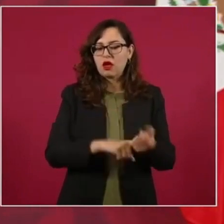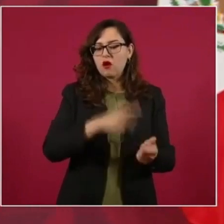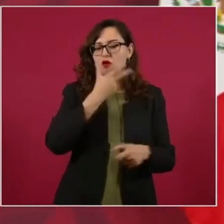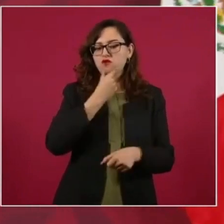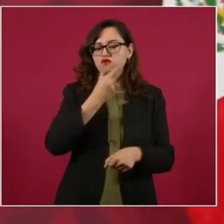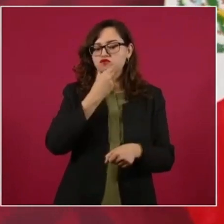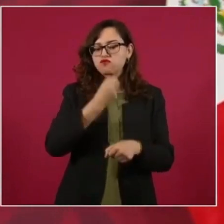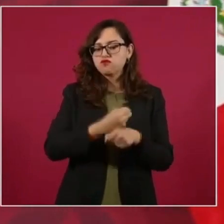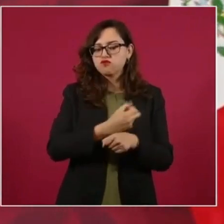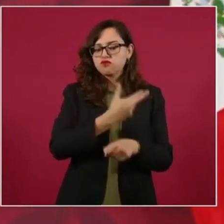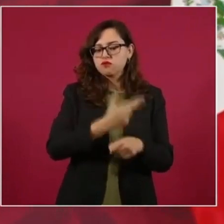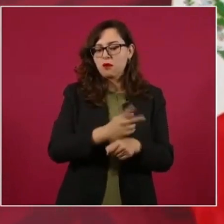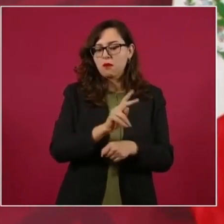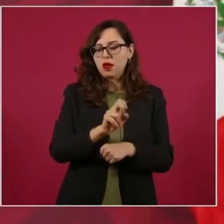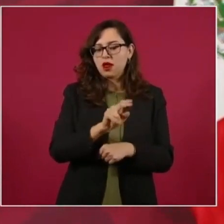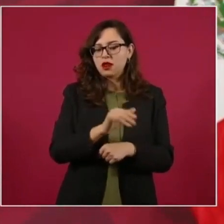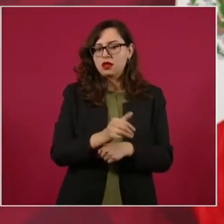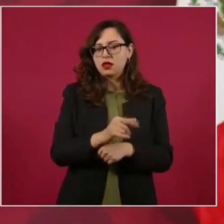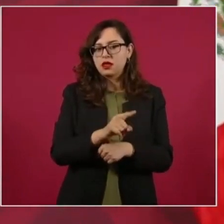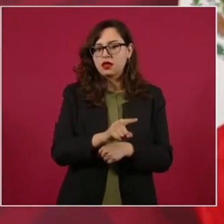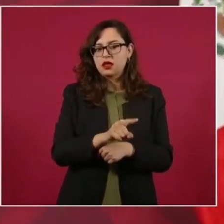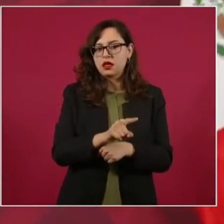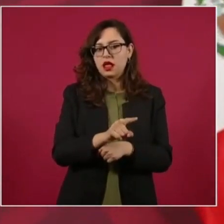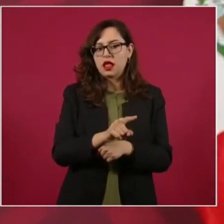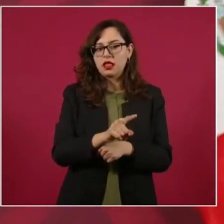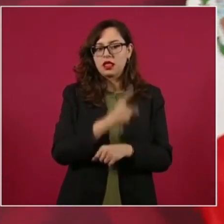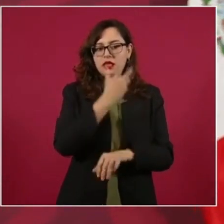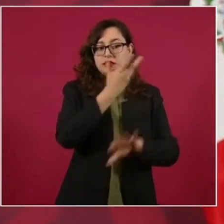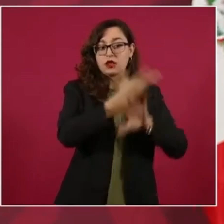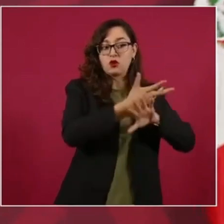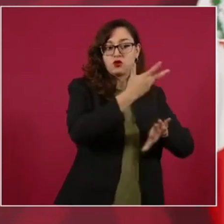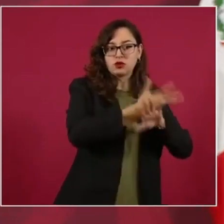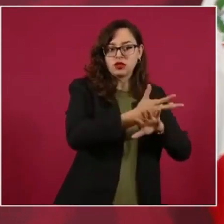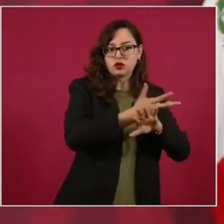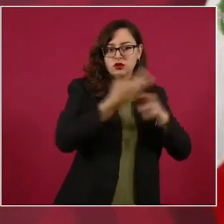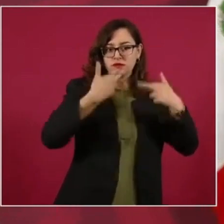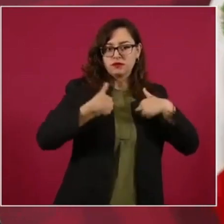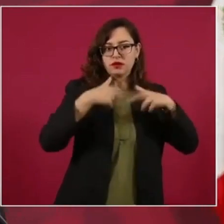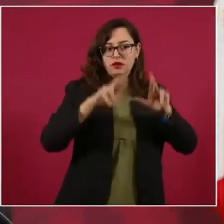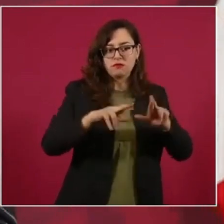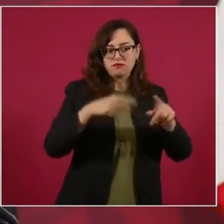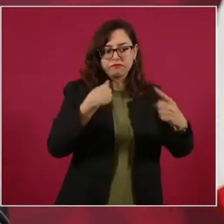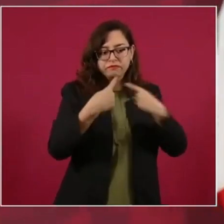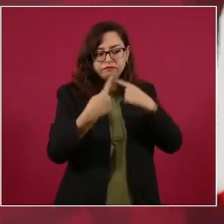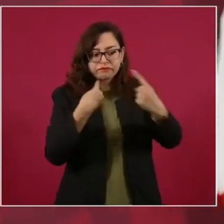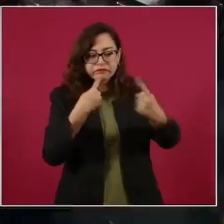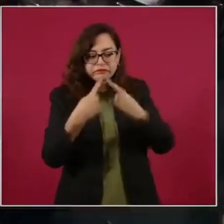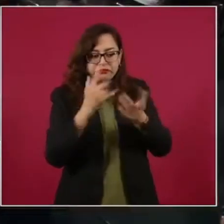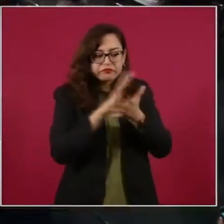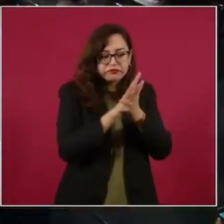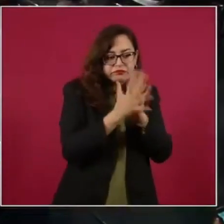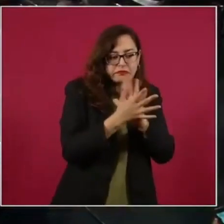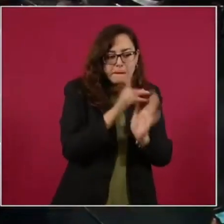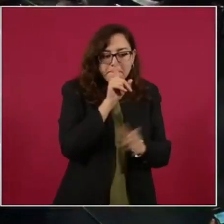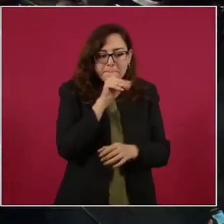y se compromete con el jefe del Departamento de Estado en secreto,